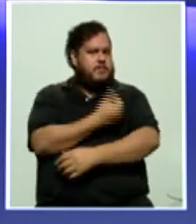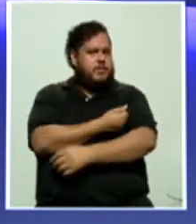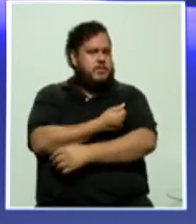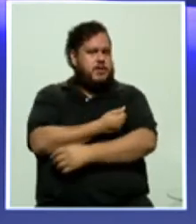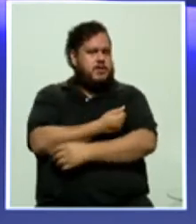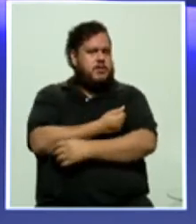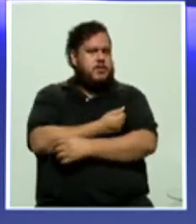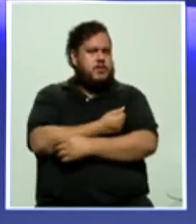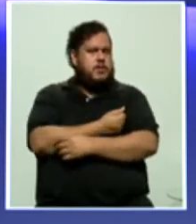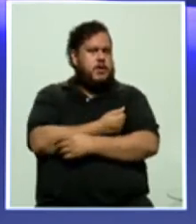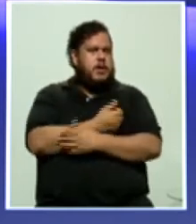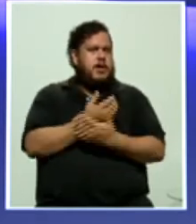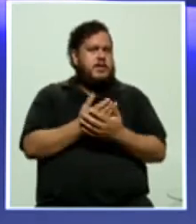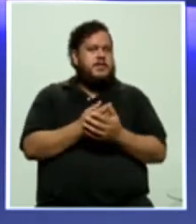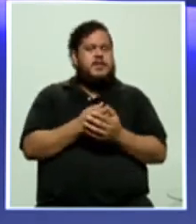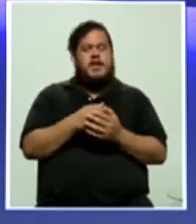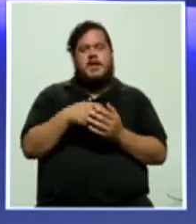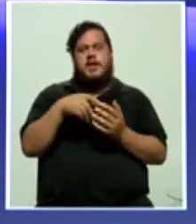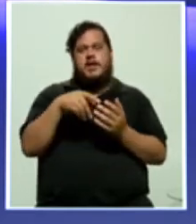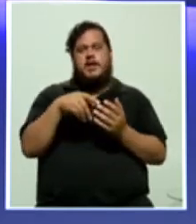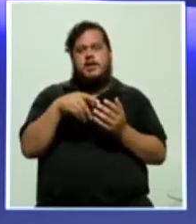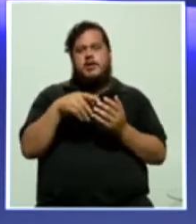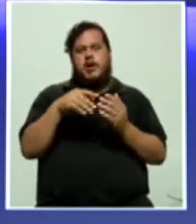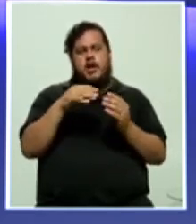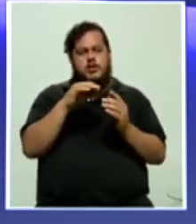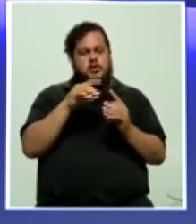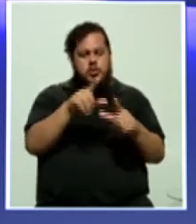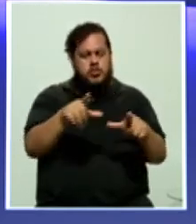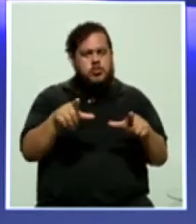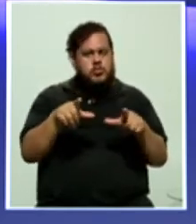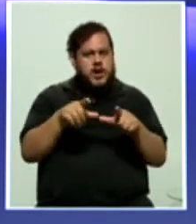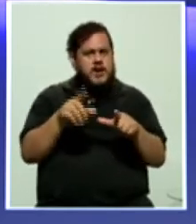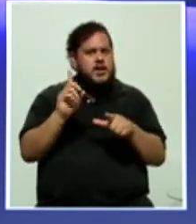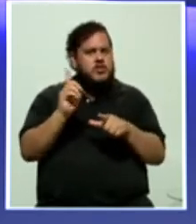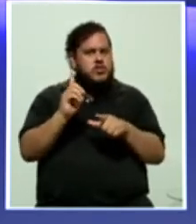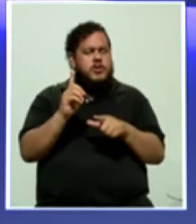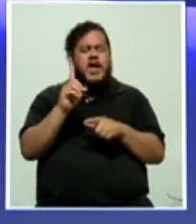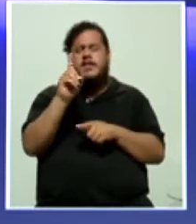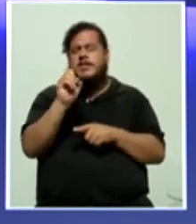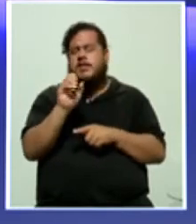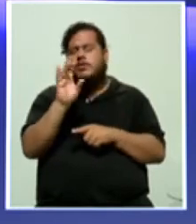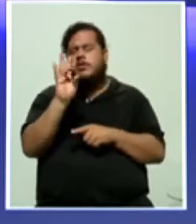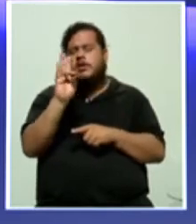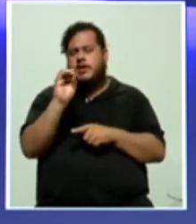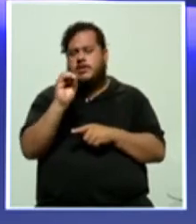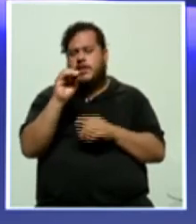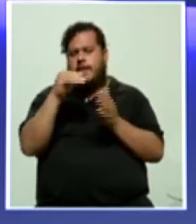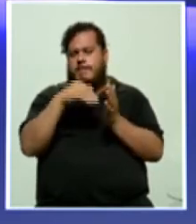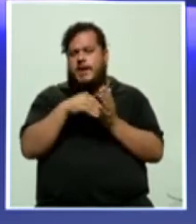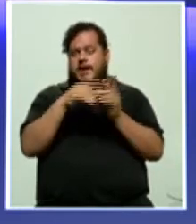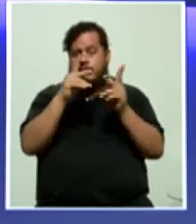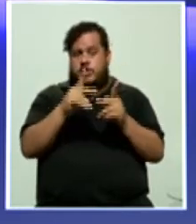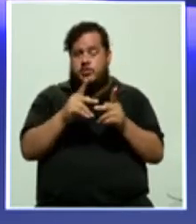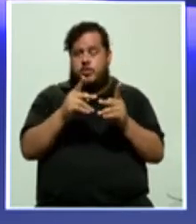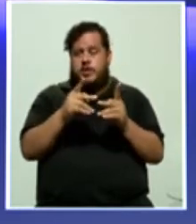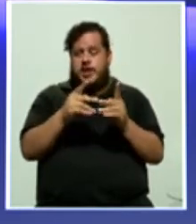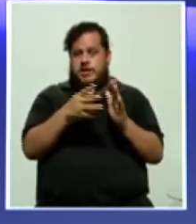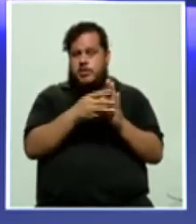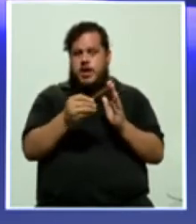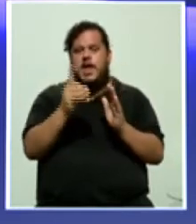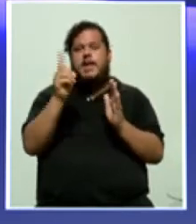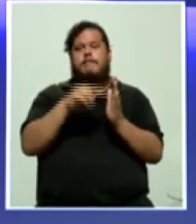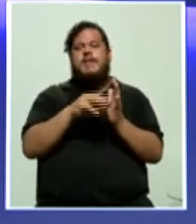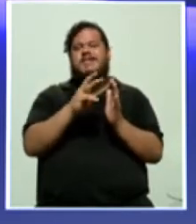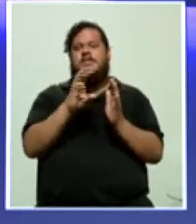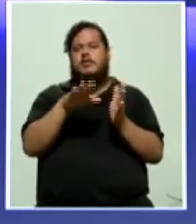en los territorios palestinos ocupados, en donde hay 160.000 personas contagiadas y 1.600 muertos por